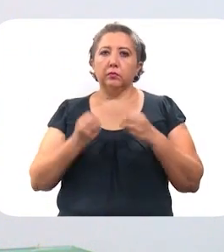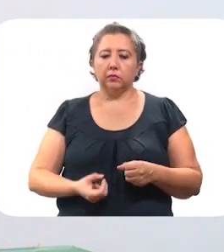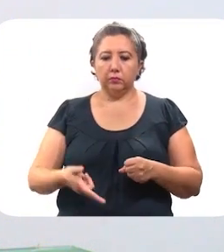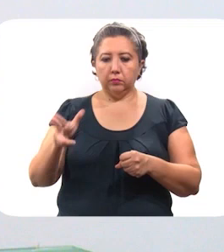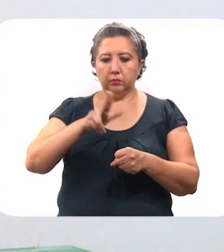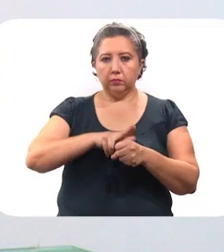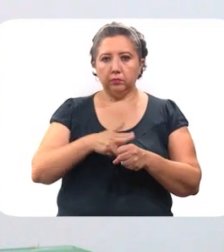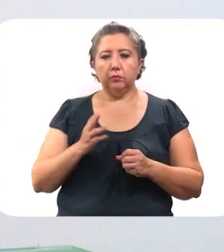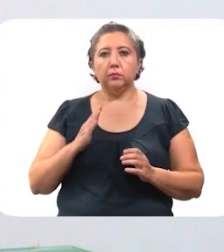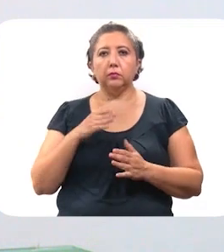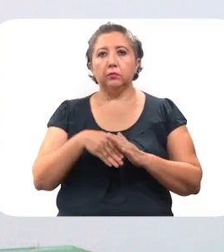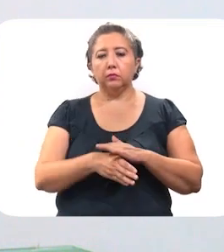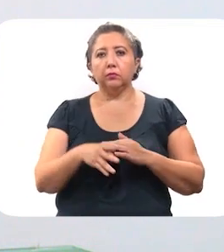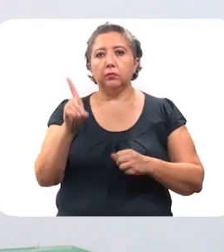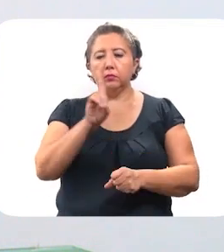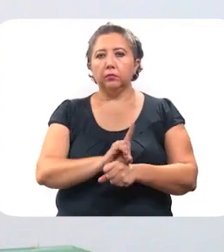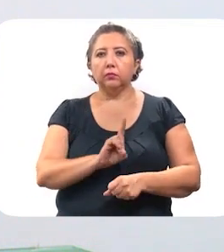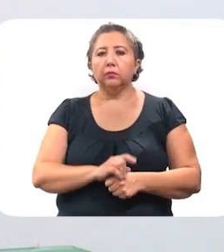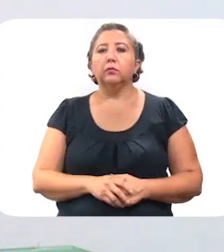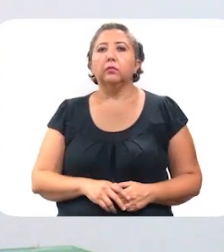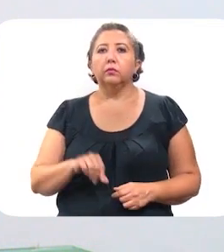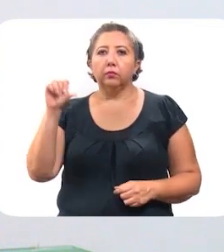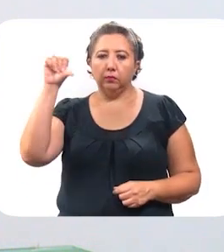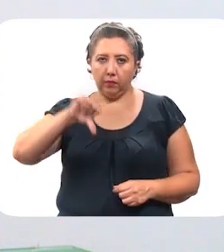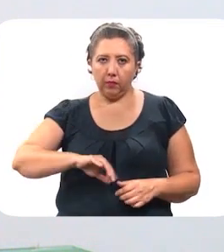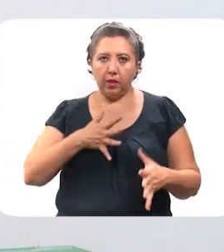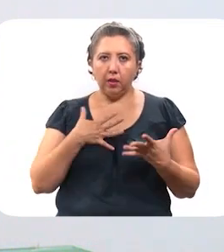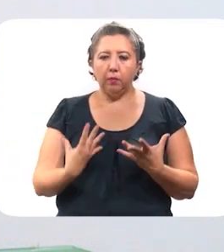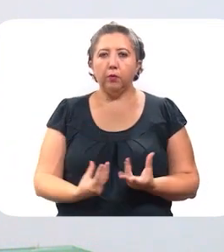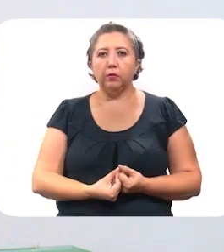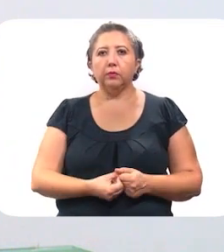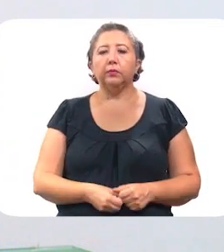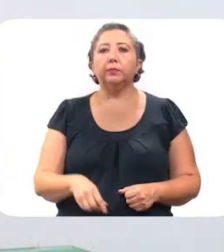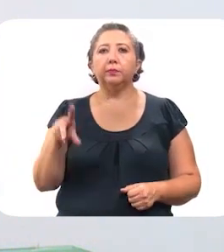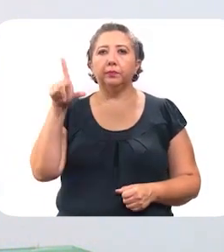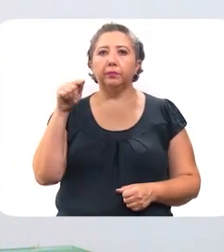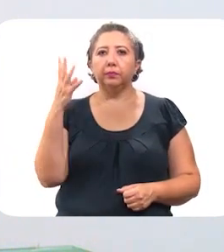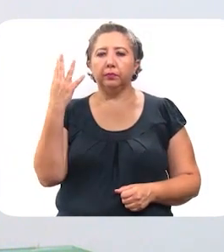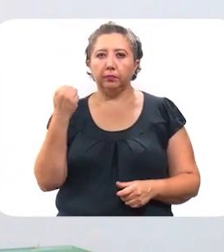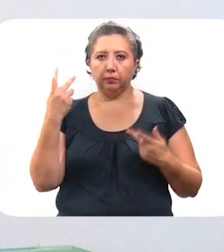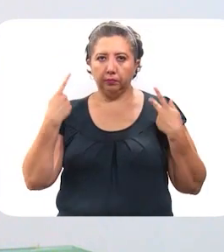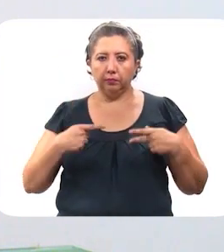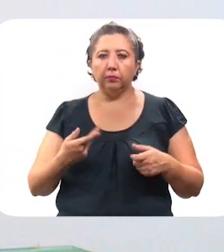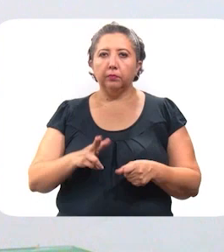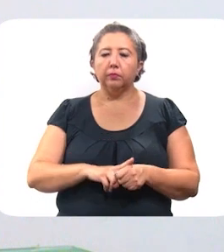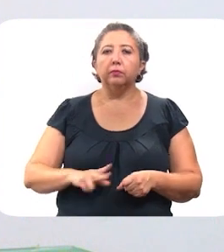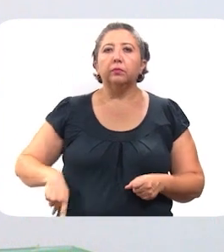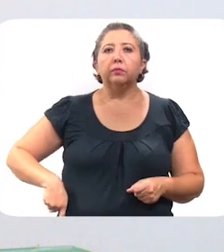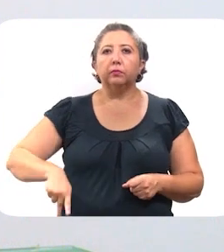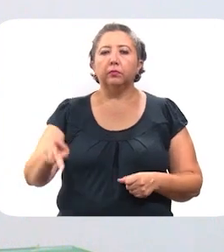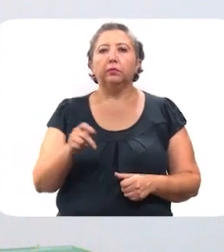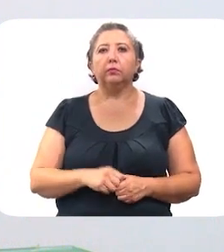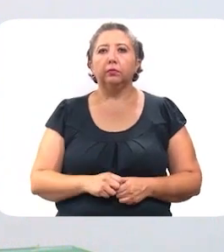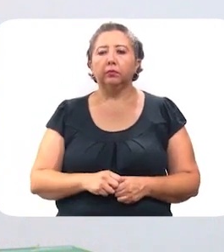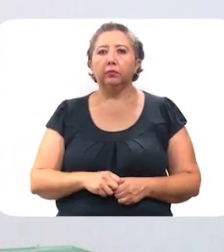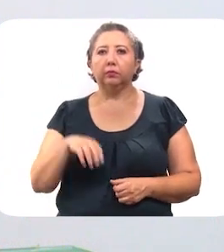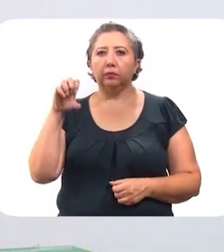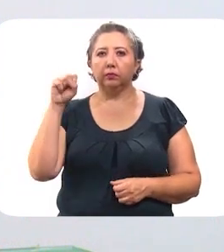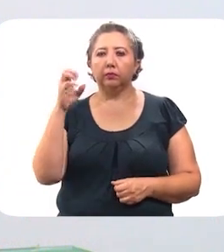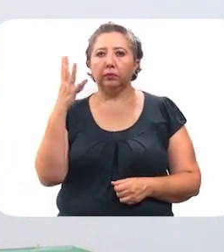son la ocupación hospitalaria y los ingresos diarios. El día de hoy tenemos 79 pacientes en hospitales públicos.